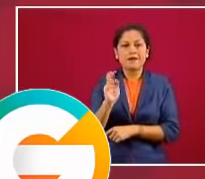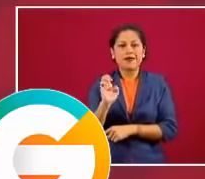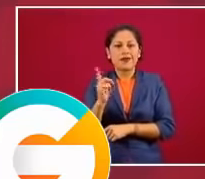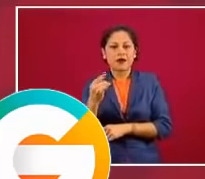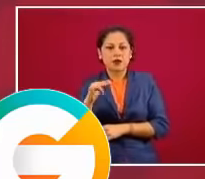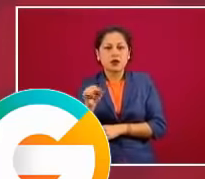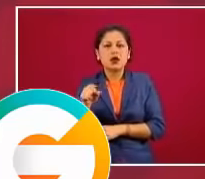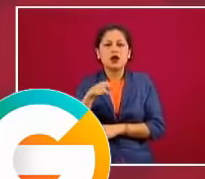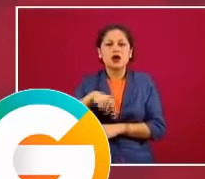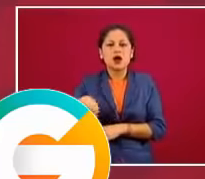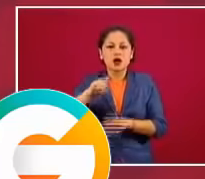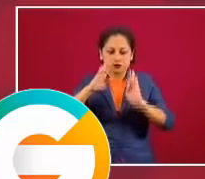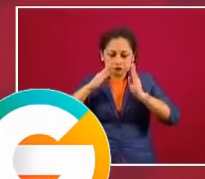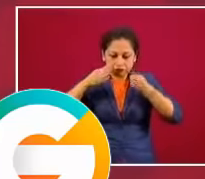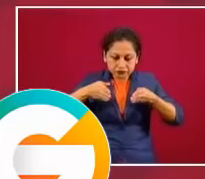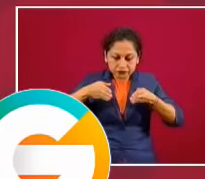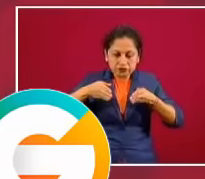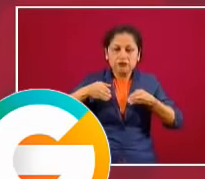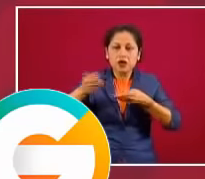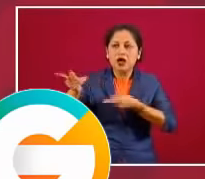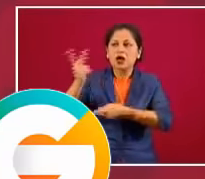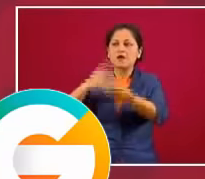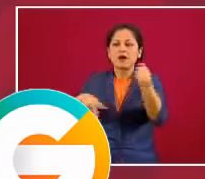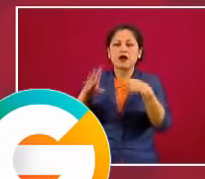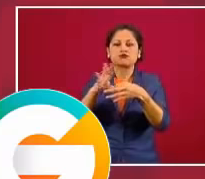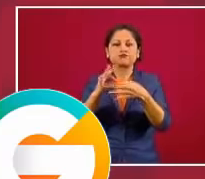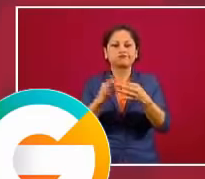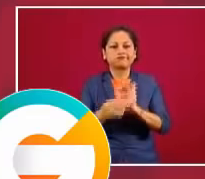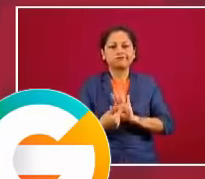Y que tengamos ya